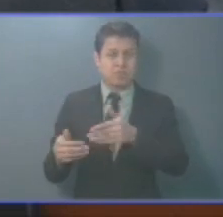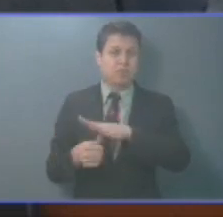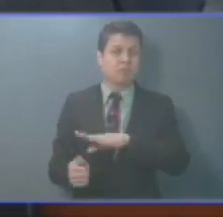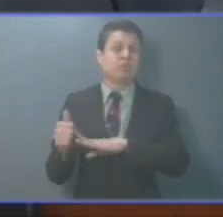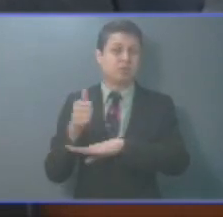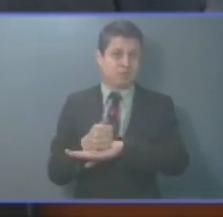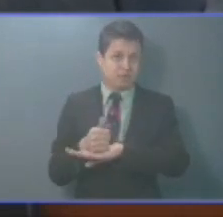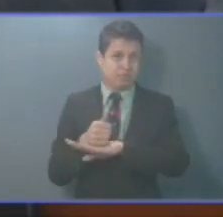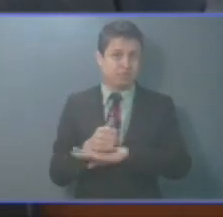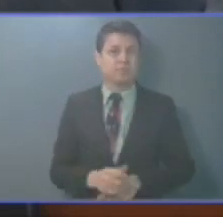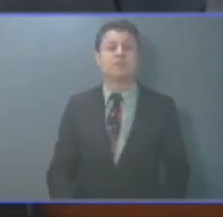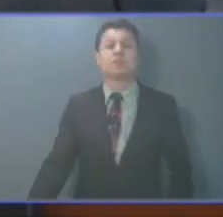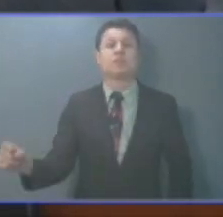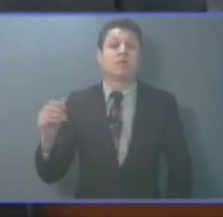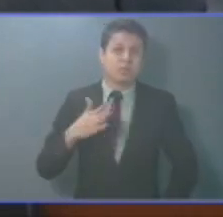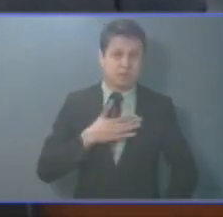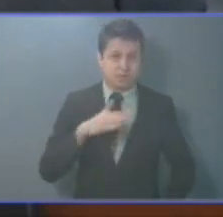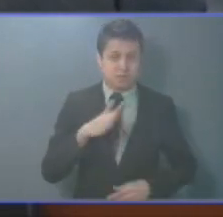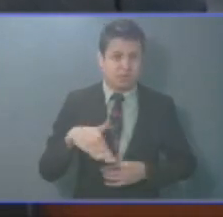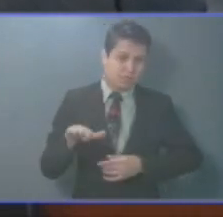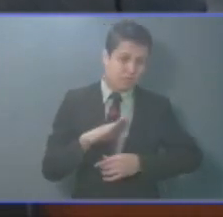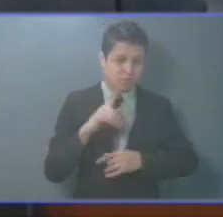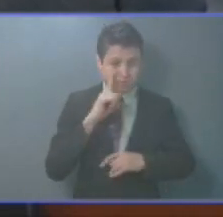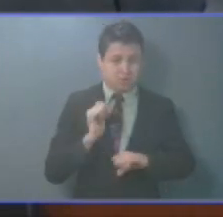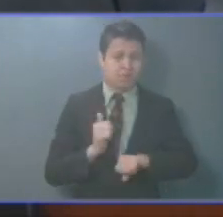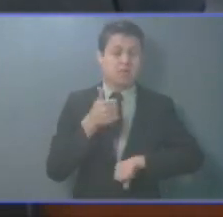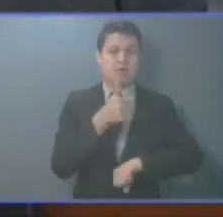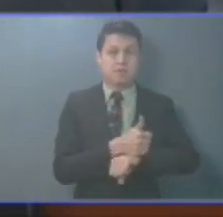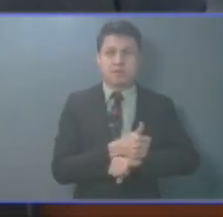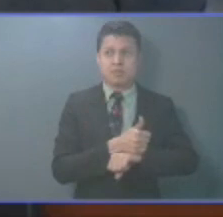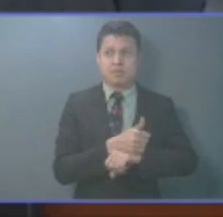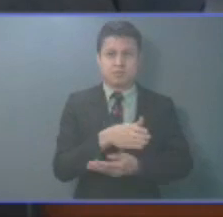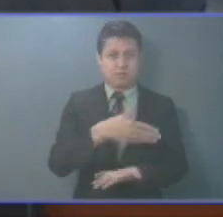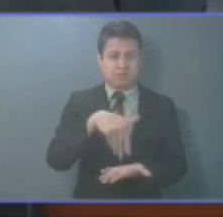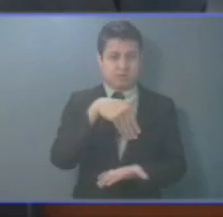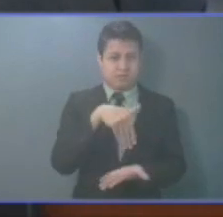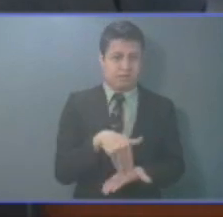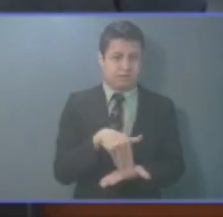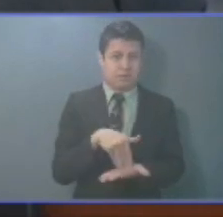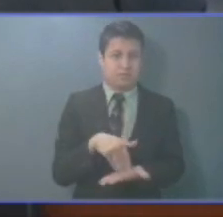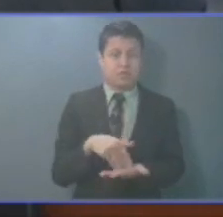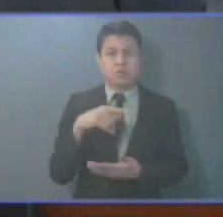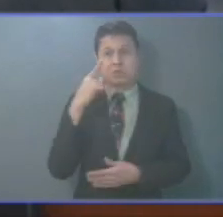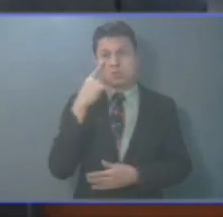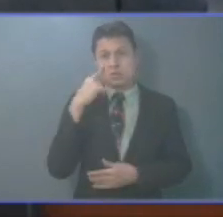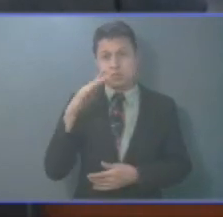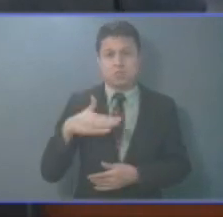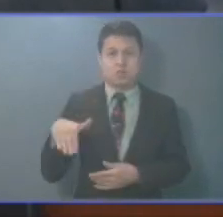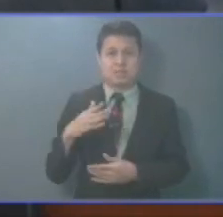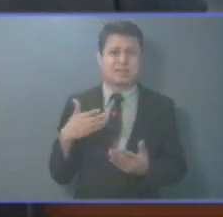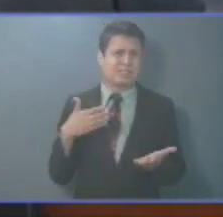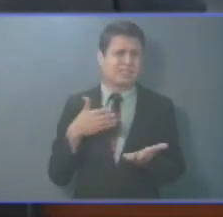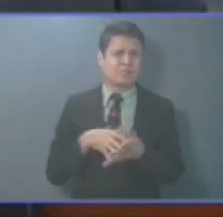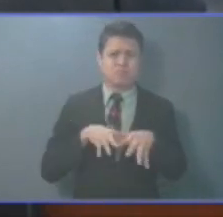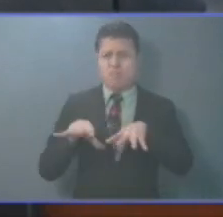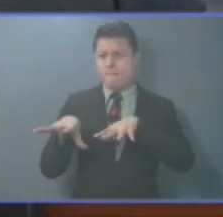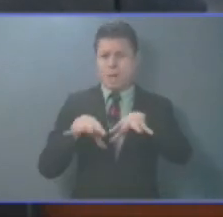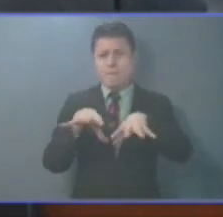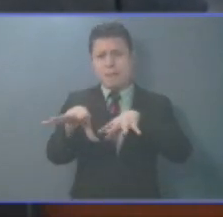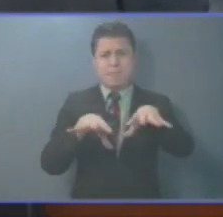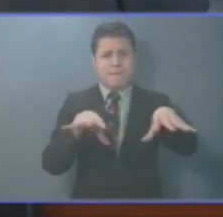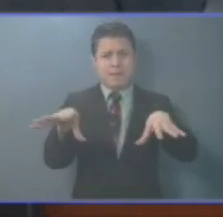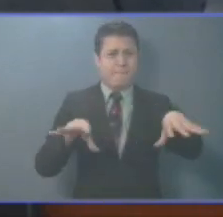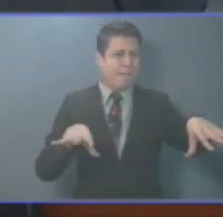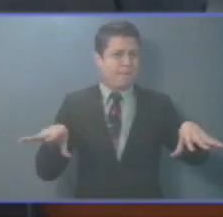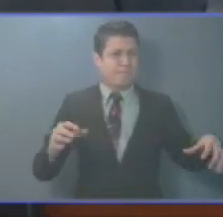administrativo. Tendrá su domicilio en la ciudad donde se establezca su sede y su ámbito de actuación se extenderá a todo el territorio